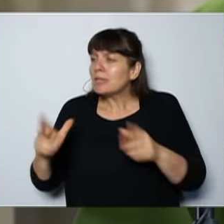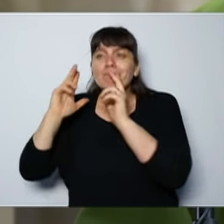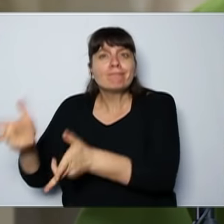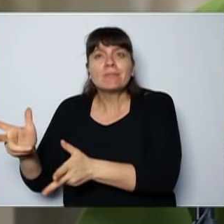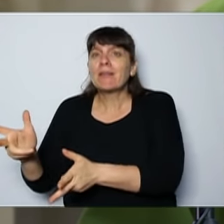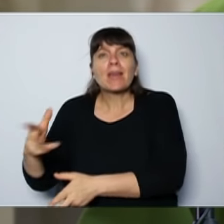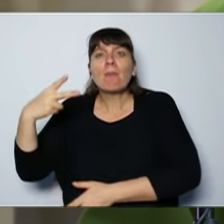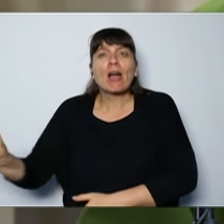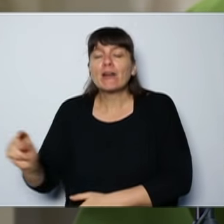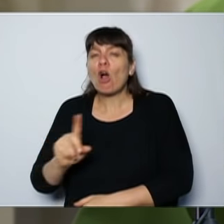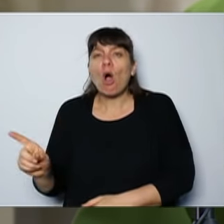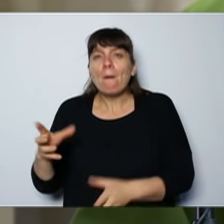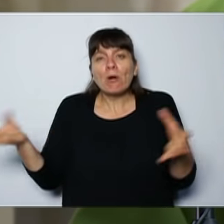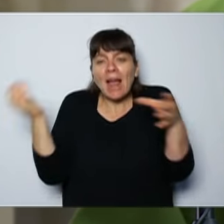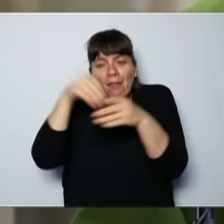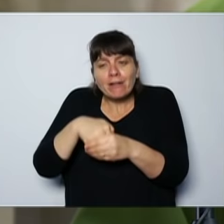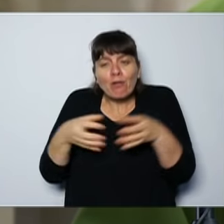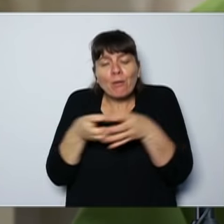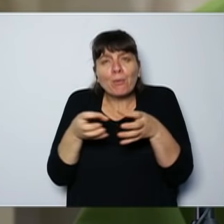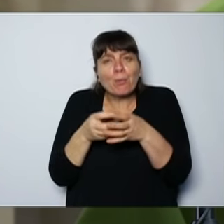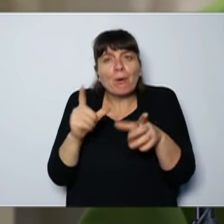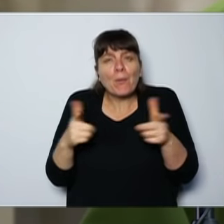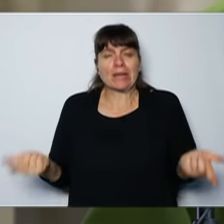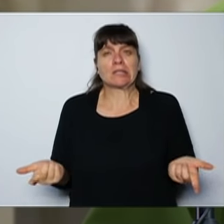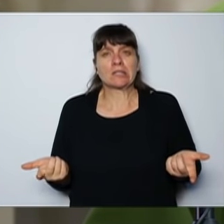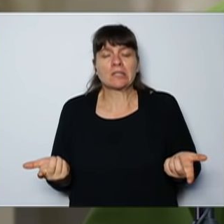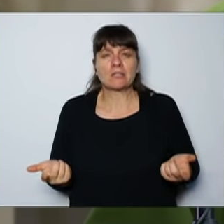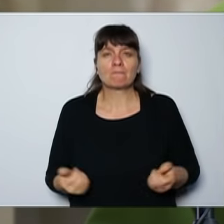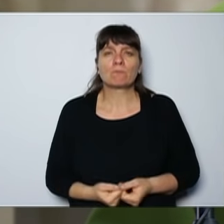tratado de impedírselo porque no es de los nuestros.